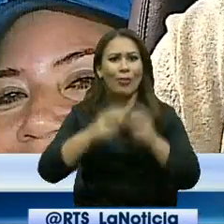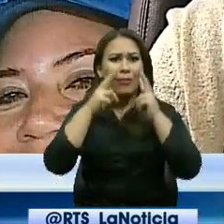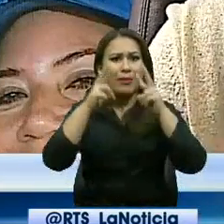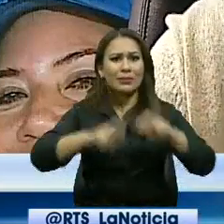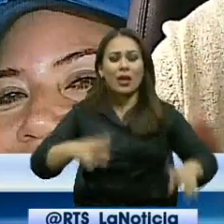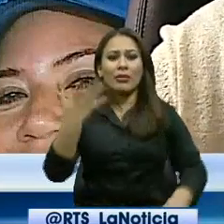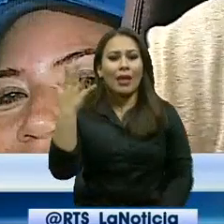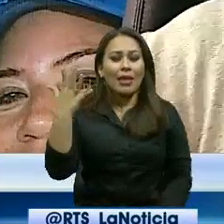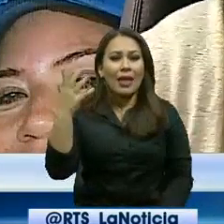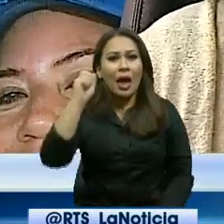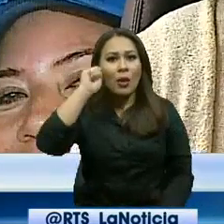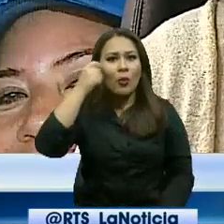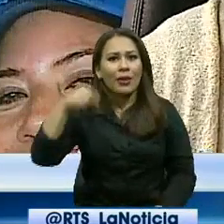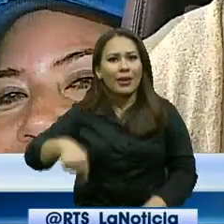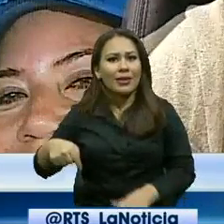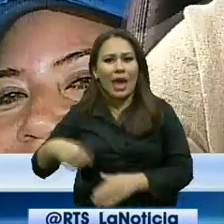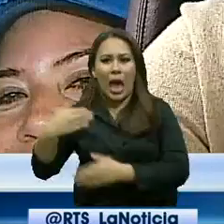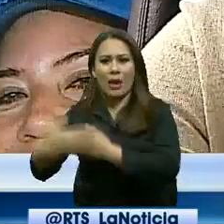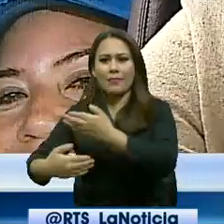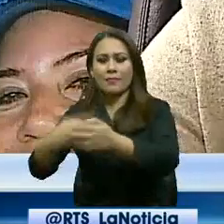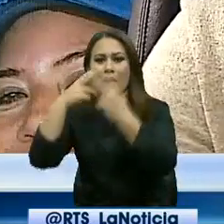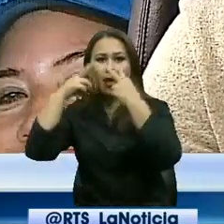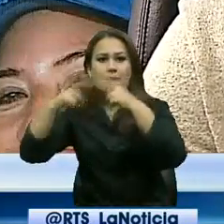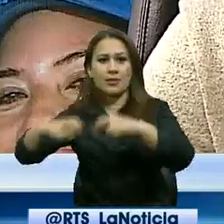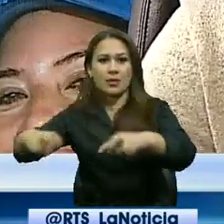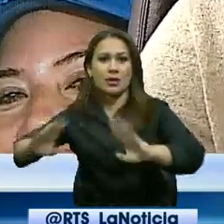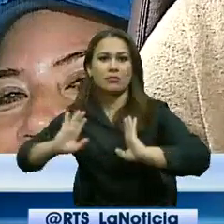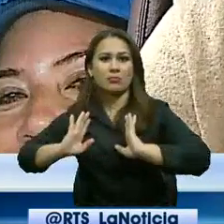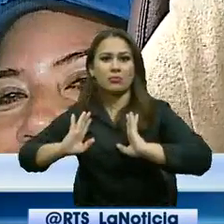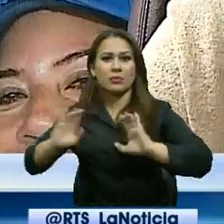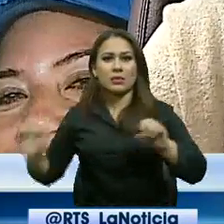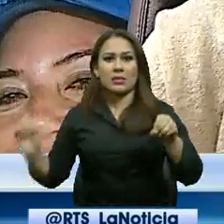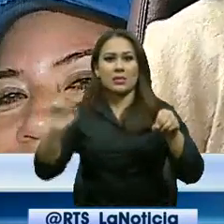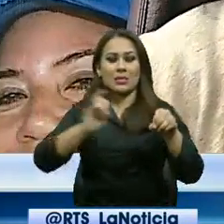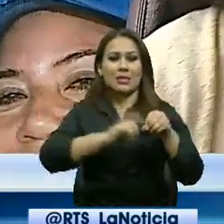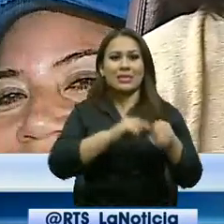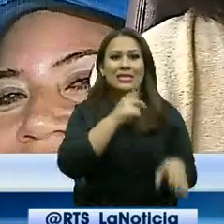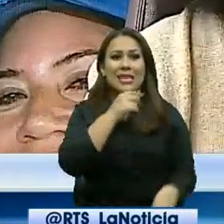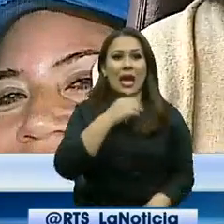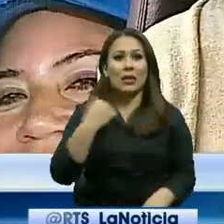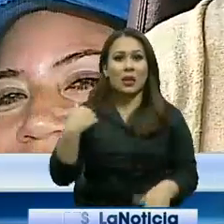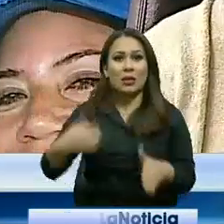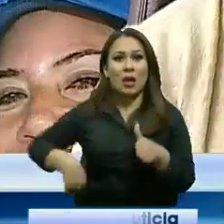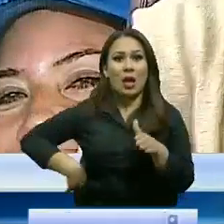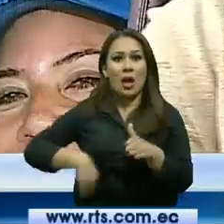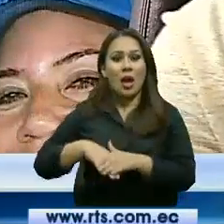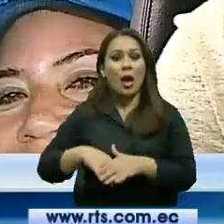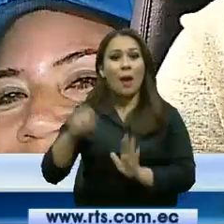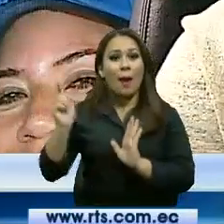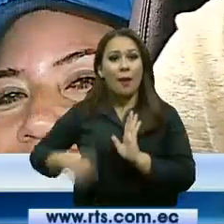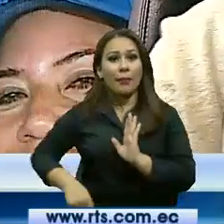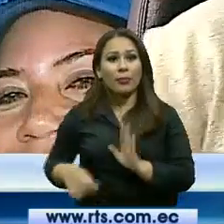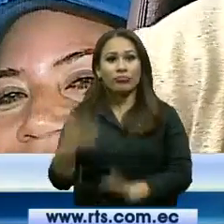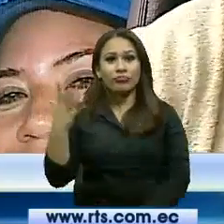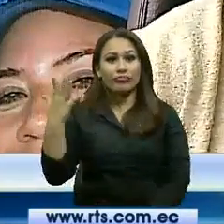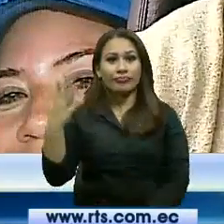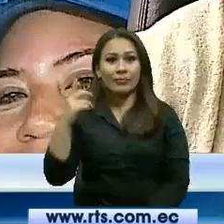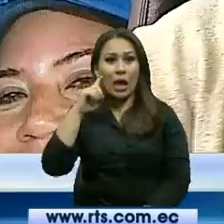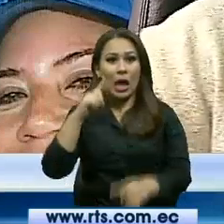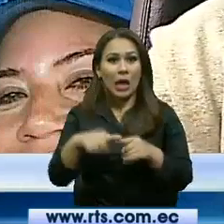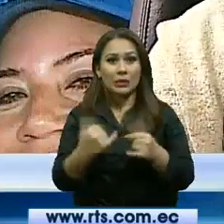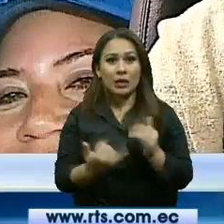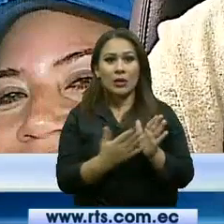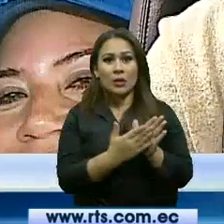y recordemos que es un proceso de investigación. El proceso de admisión no lo pasa nadie que tenga impedimento legal, y hasta la fecha que hubo este